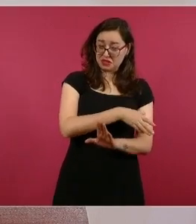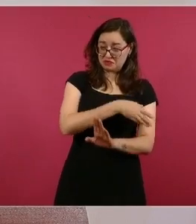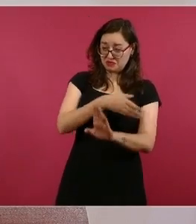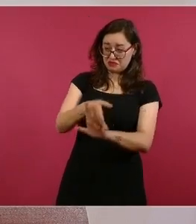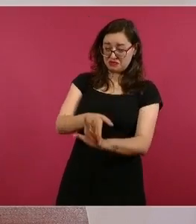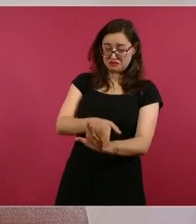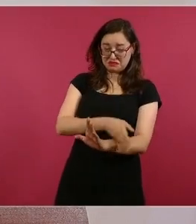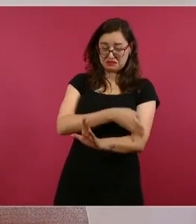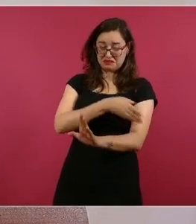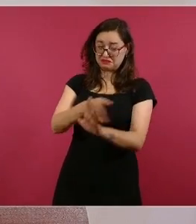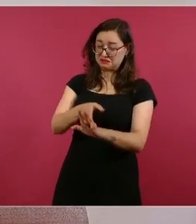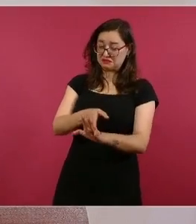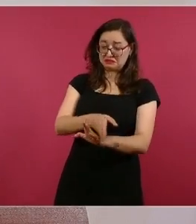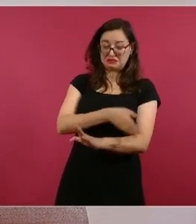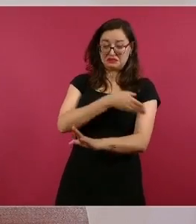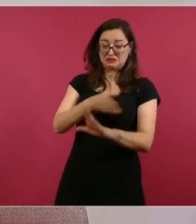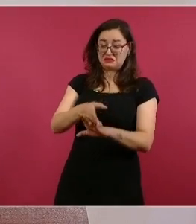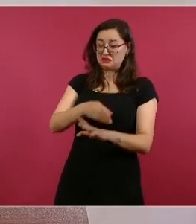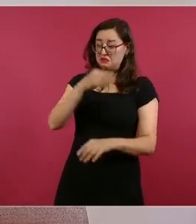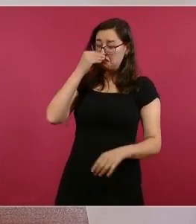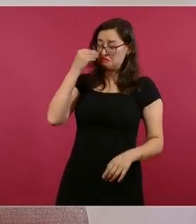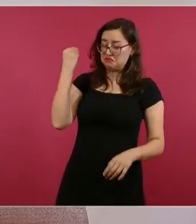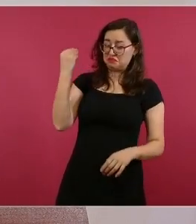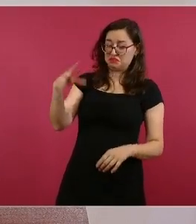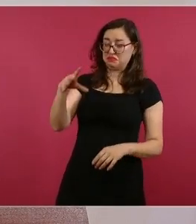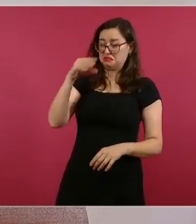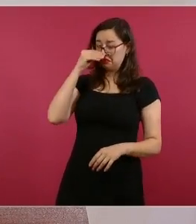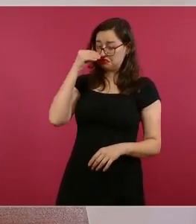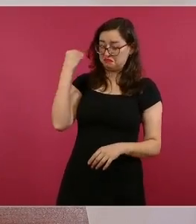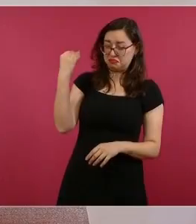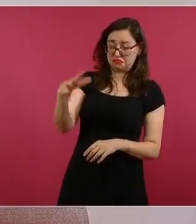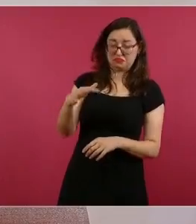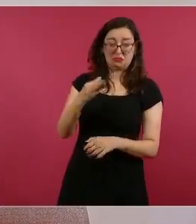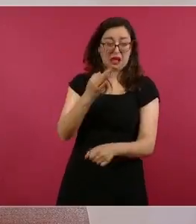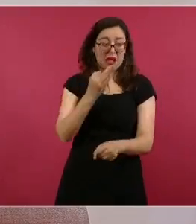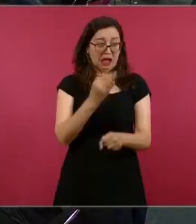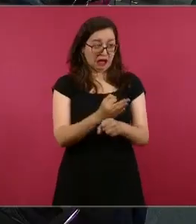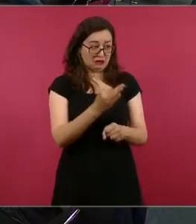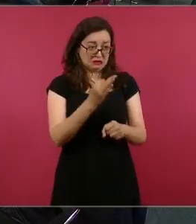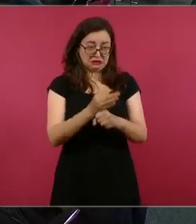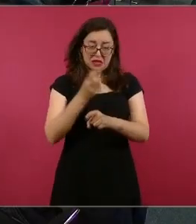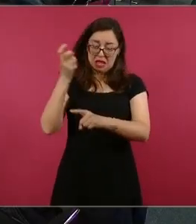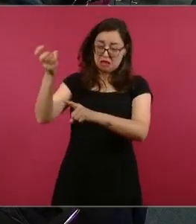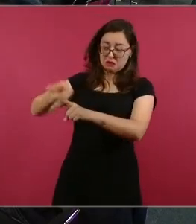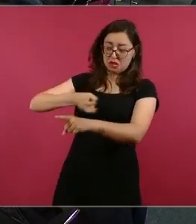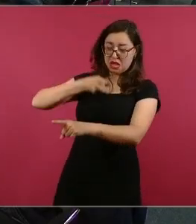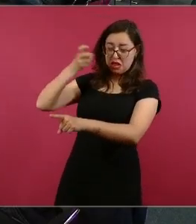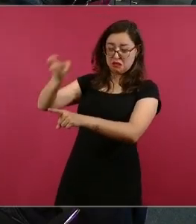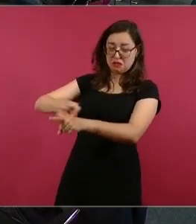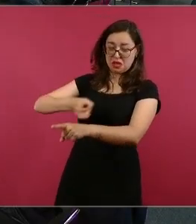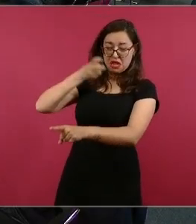que se le está acusando